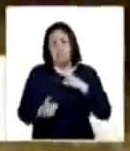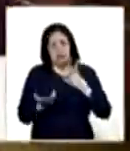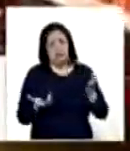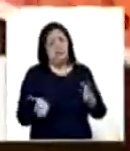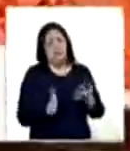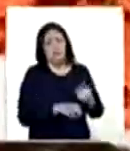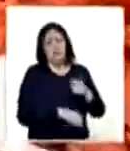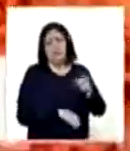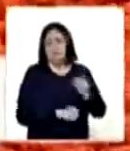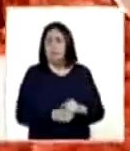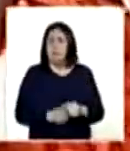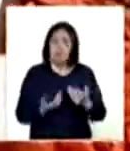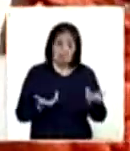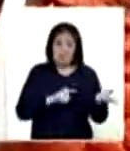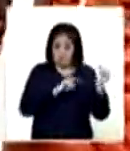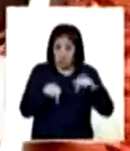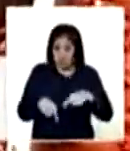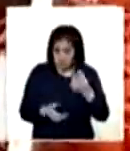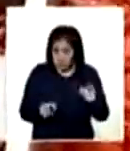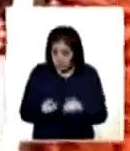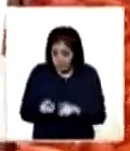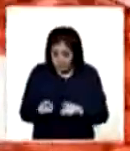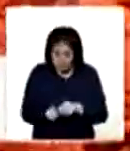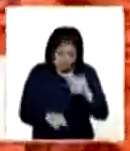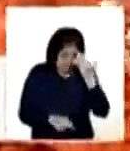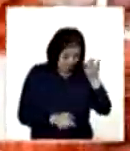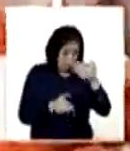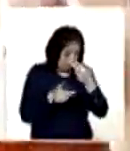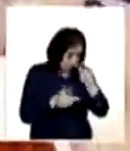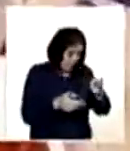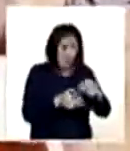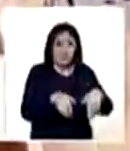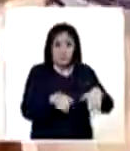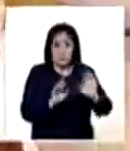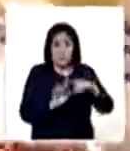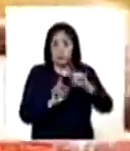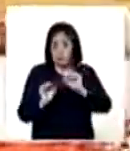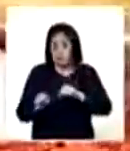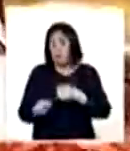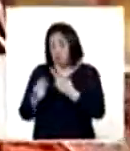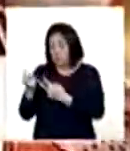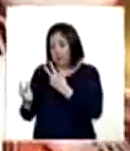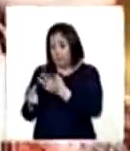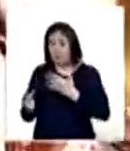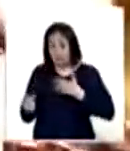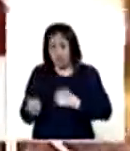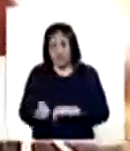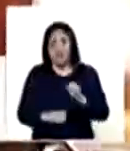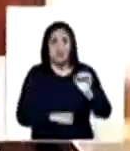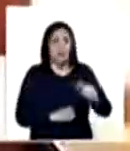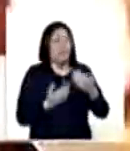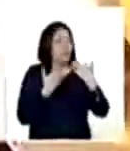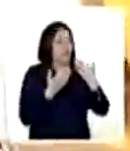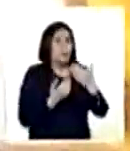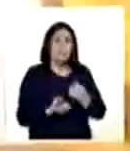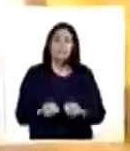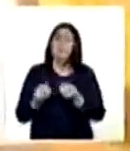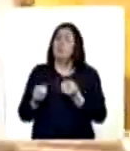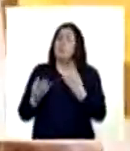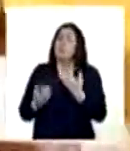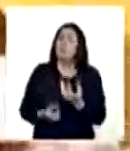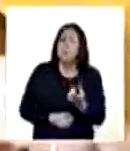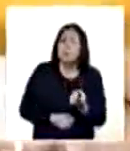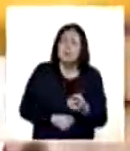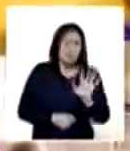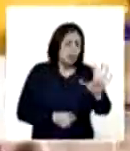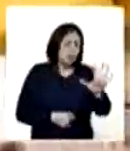señora. ¿Y viene también aprovechando a saludar? Sada, sí. Venga a visitar a mi hija. Ok, señora. Sí. Muchísimas gracias. ¿Cuánto sale el chicharroncito? Hay